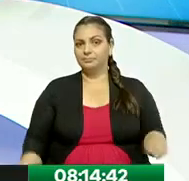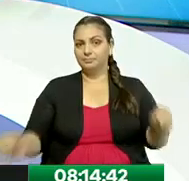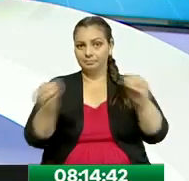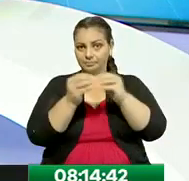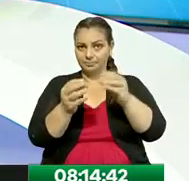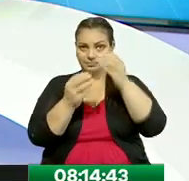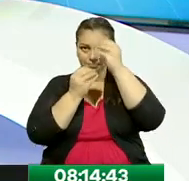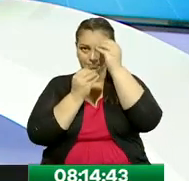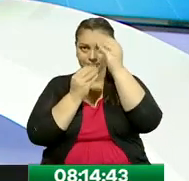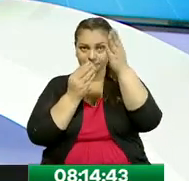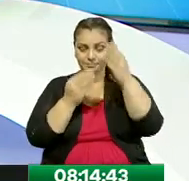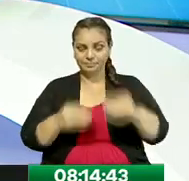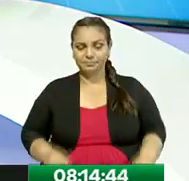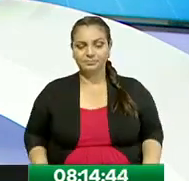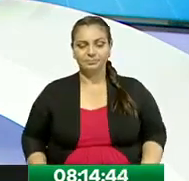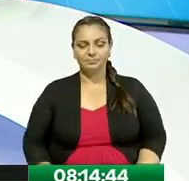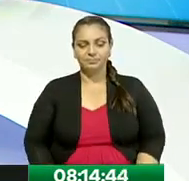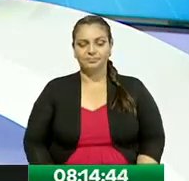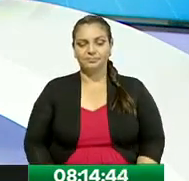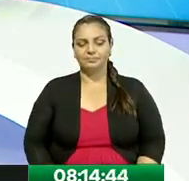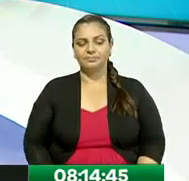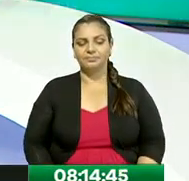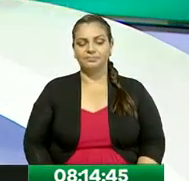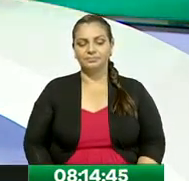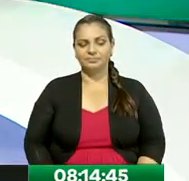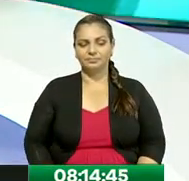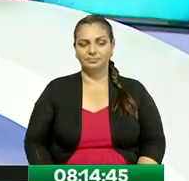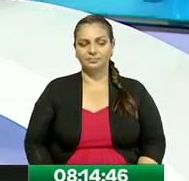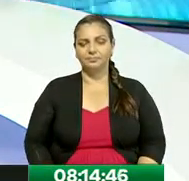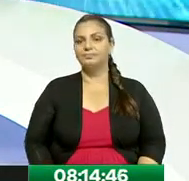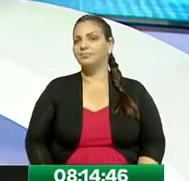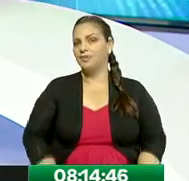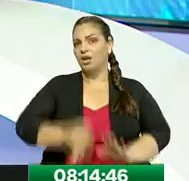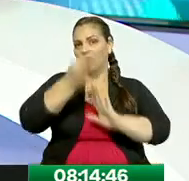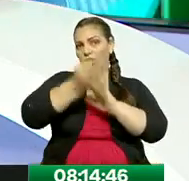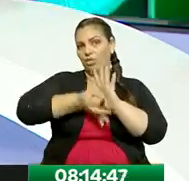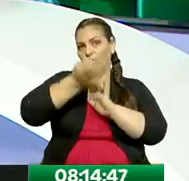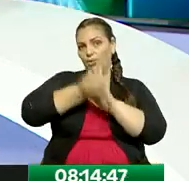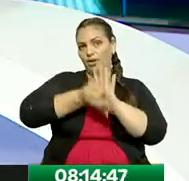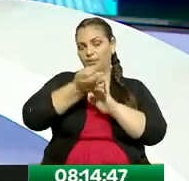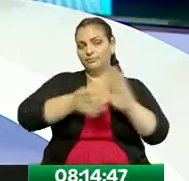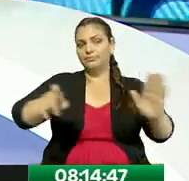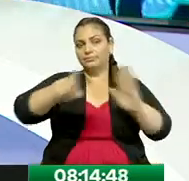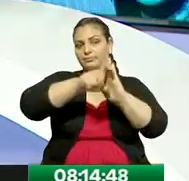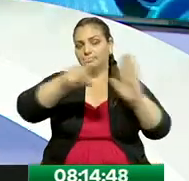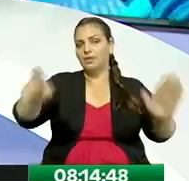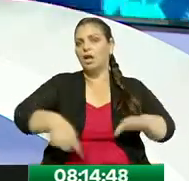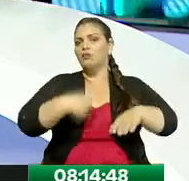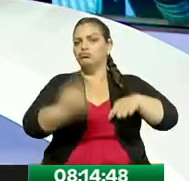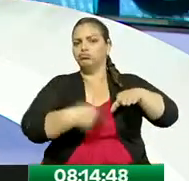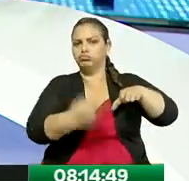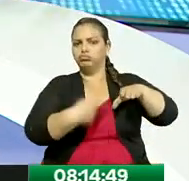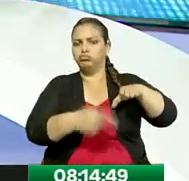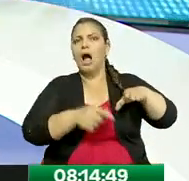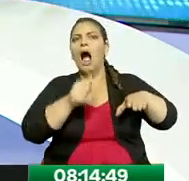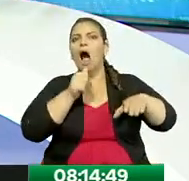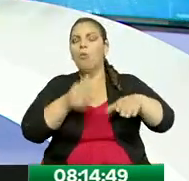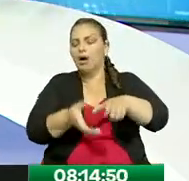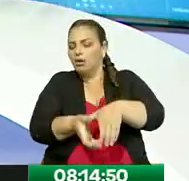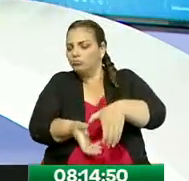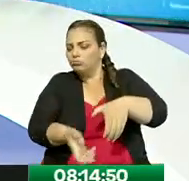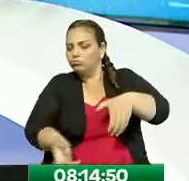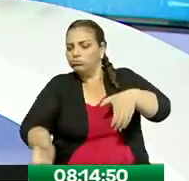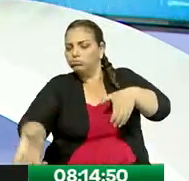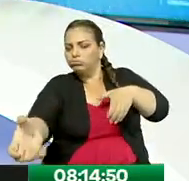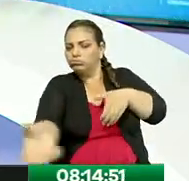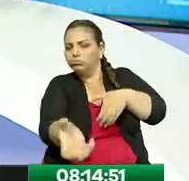sujetos robaron en un local de venta de motobombas para riego. Esto en el cantón Durán, provincia del